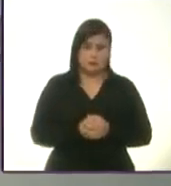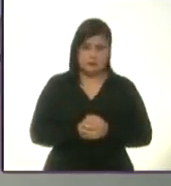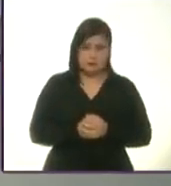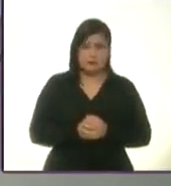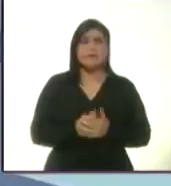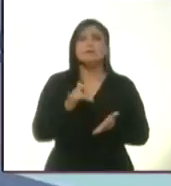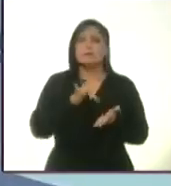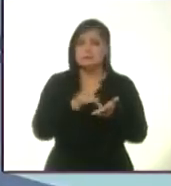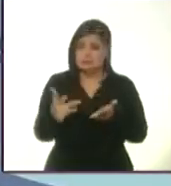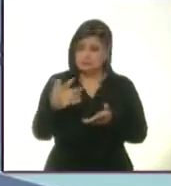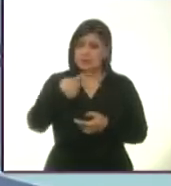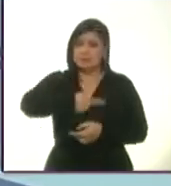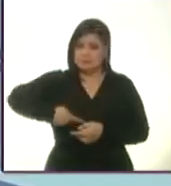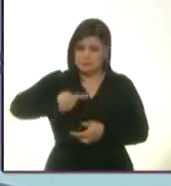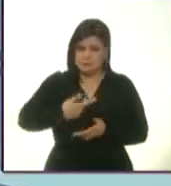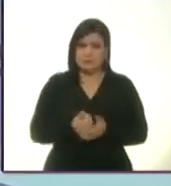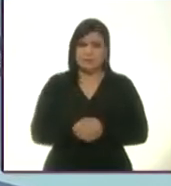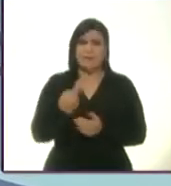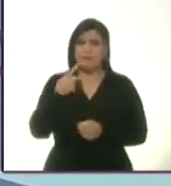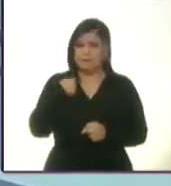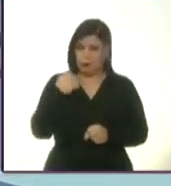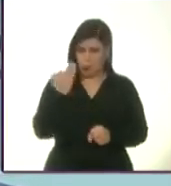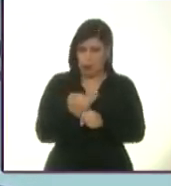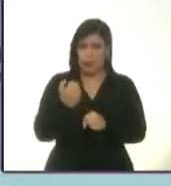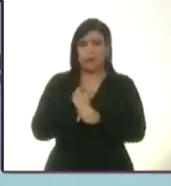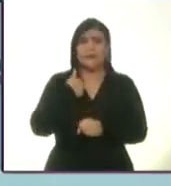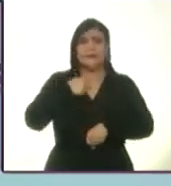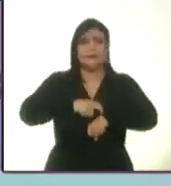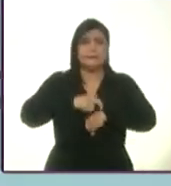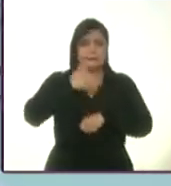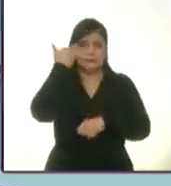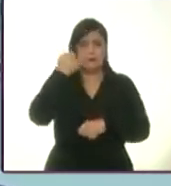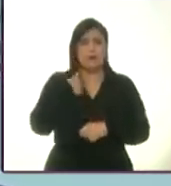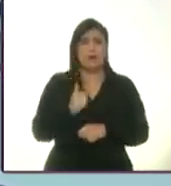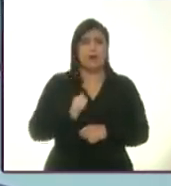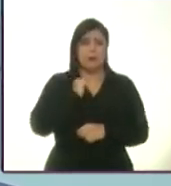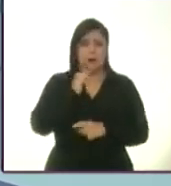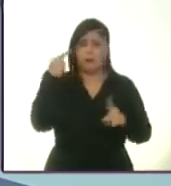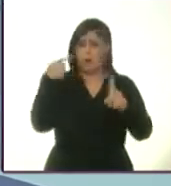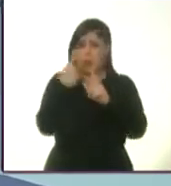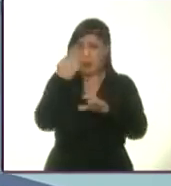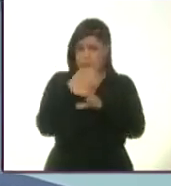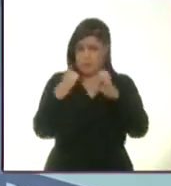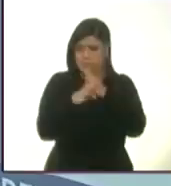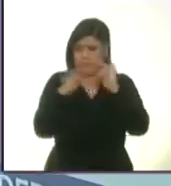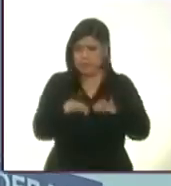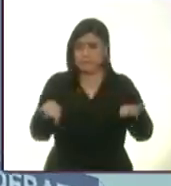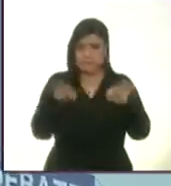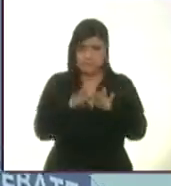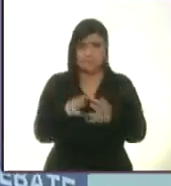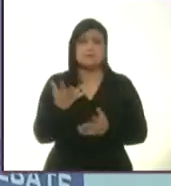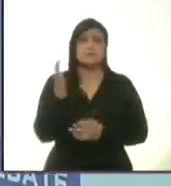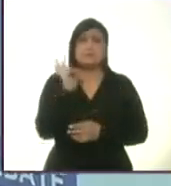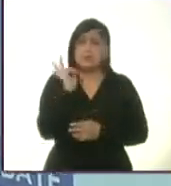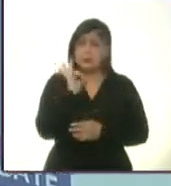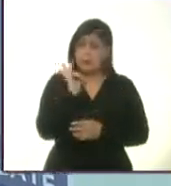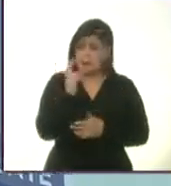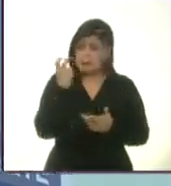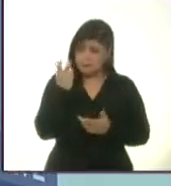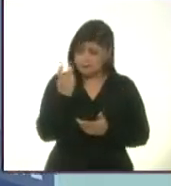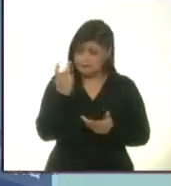gracias por la pregunta pero en esta ocasión voy a aprovechar el tiempo algo que es muy importante tal vez esta sea